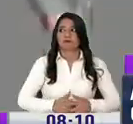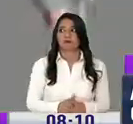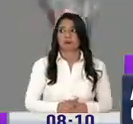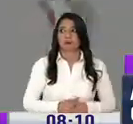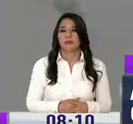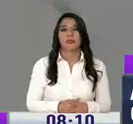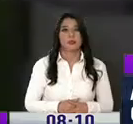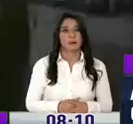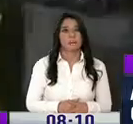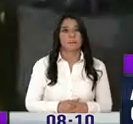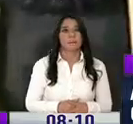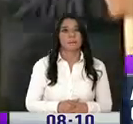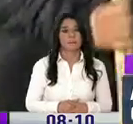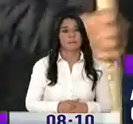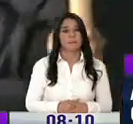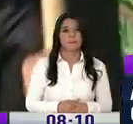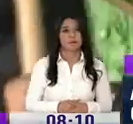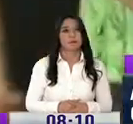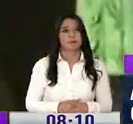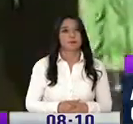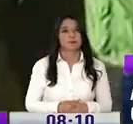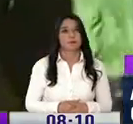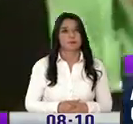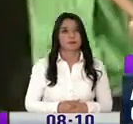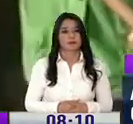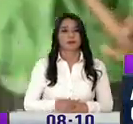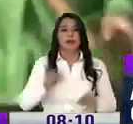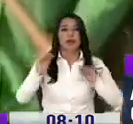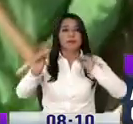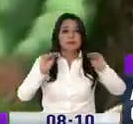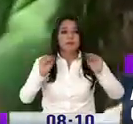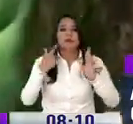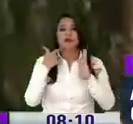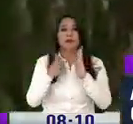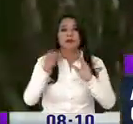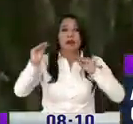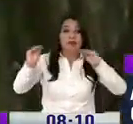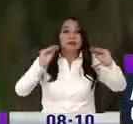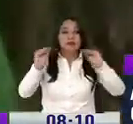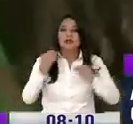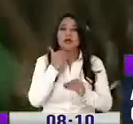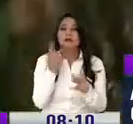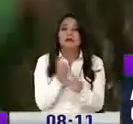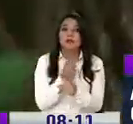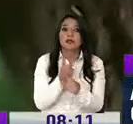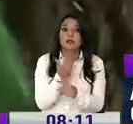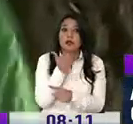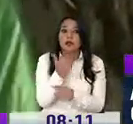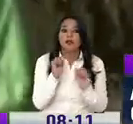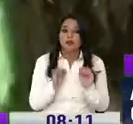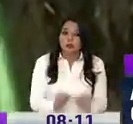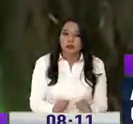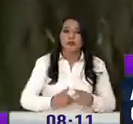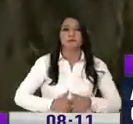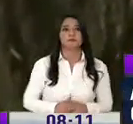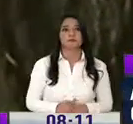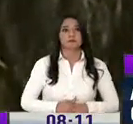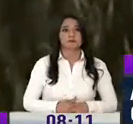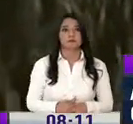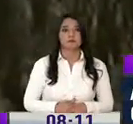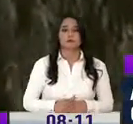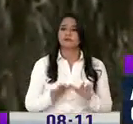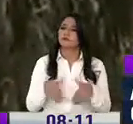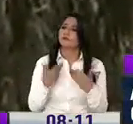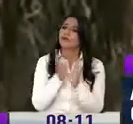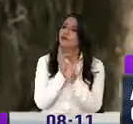tengan un sistema el que les pueda alertar en el caso de que ocurra nuevamente uno de estos eventos. ¿Cómo funciona